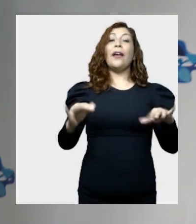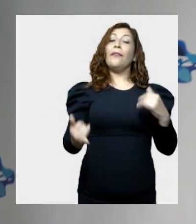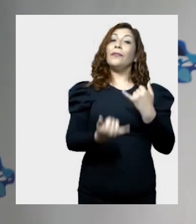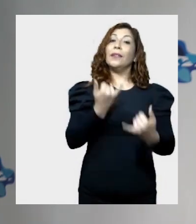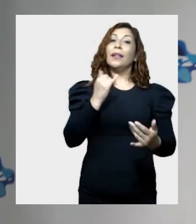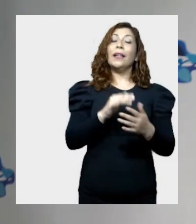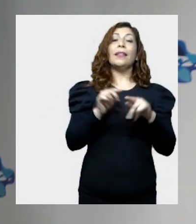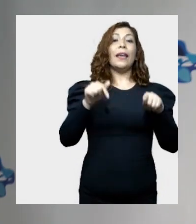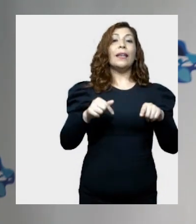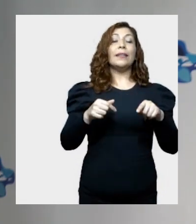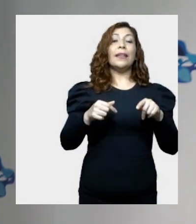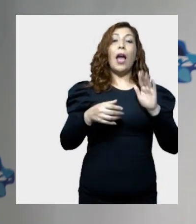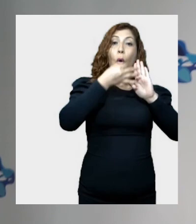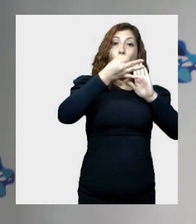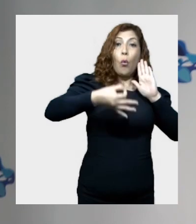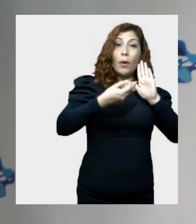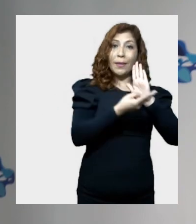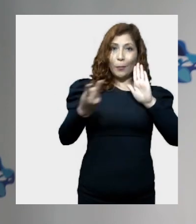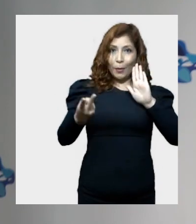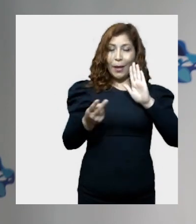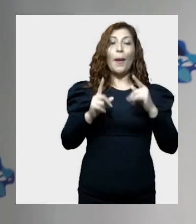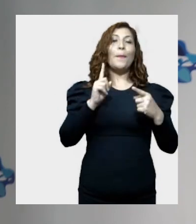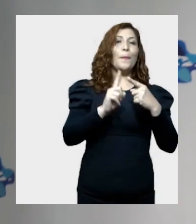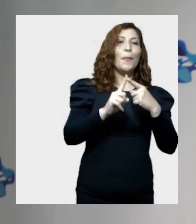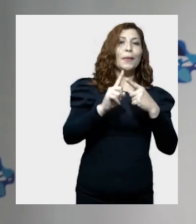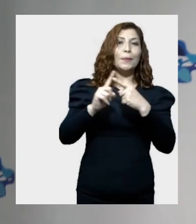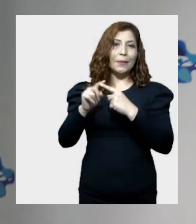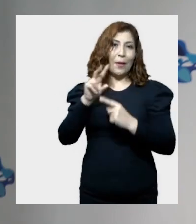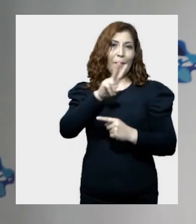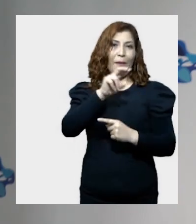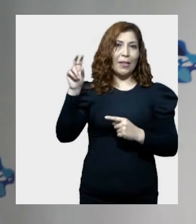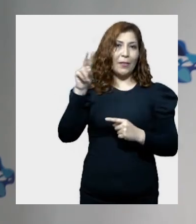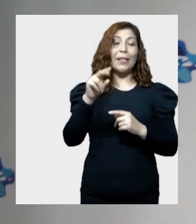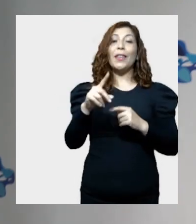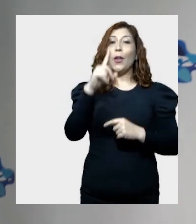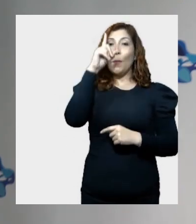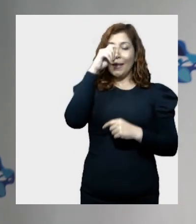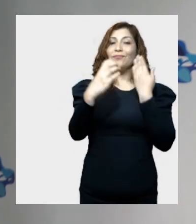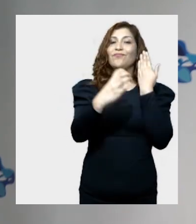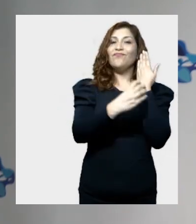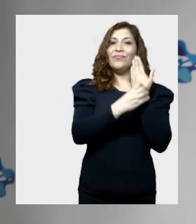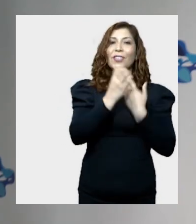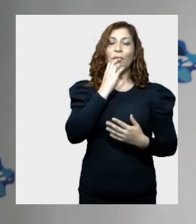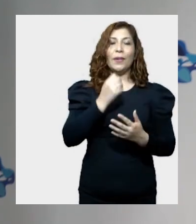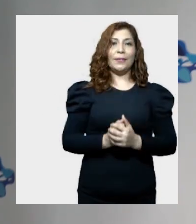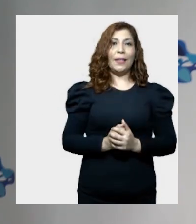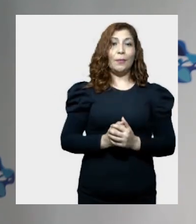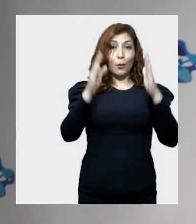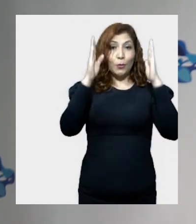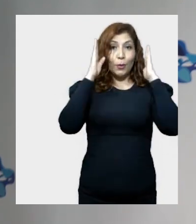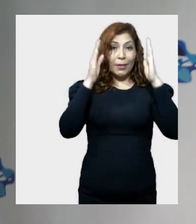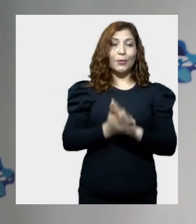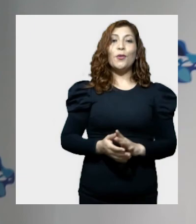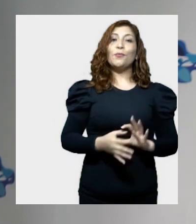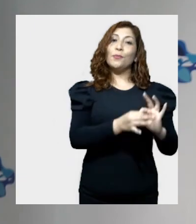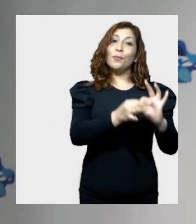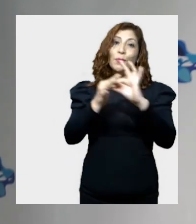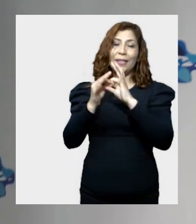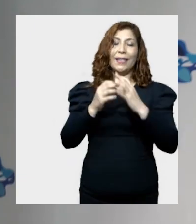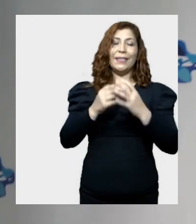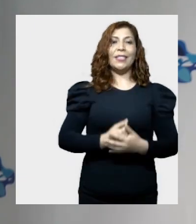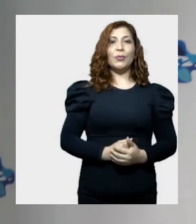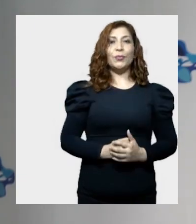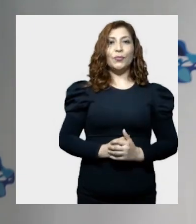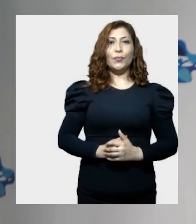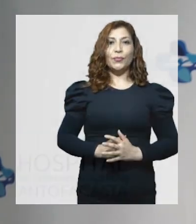al final de esta cuenta pública participativa 2020 del Hospital Regional de Antofagasta. Por su atención, muchas gracias.